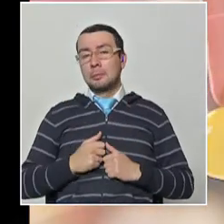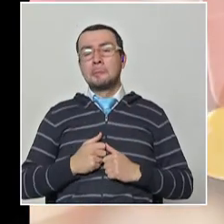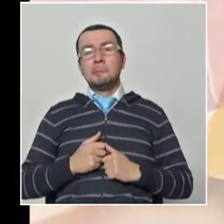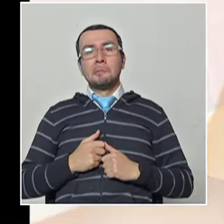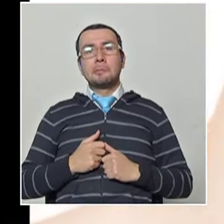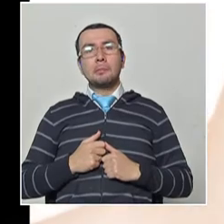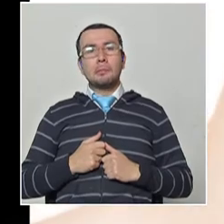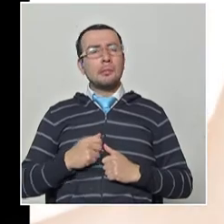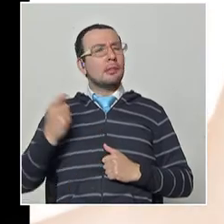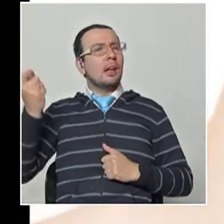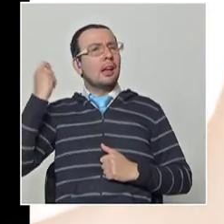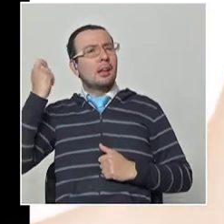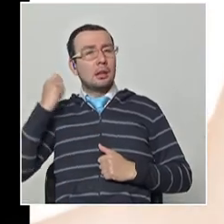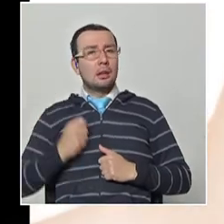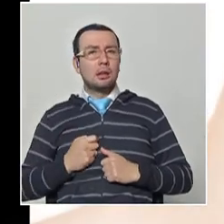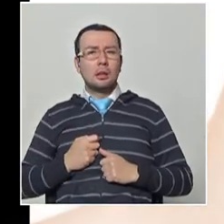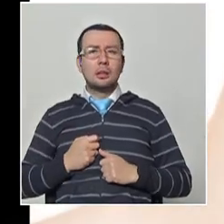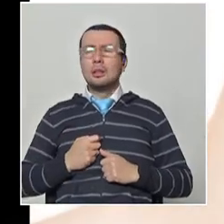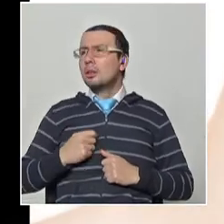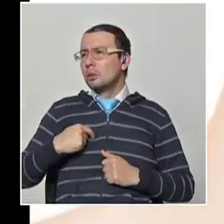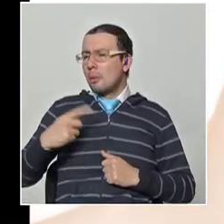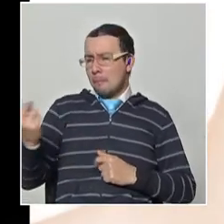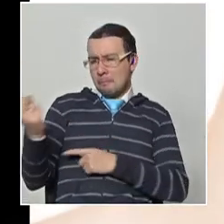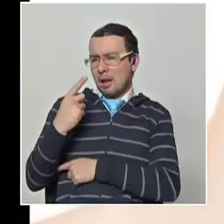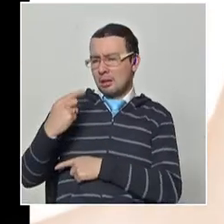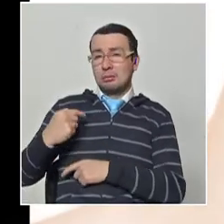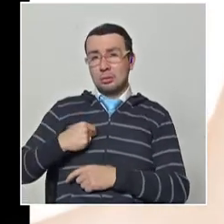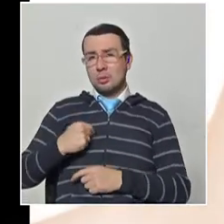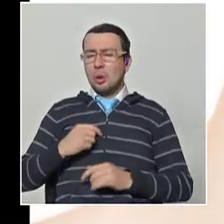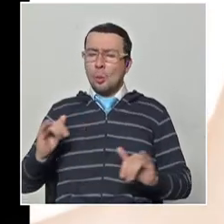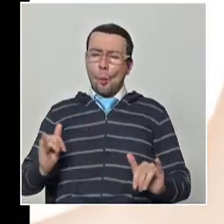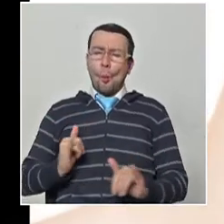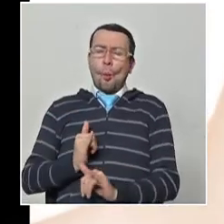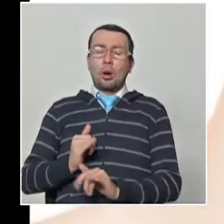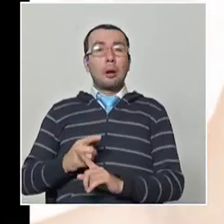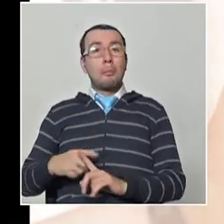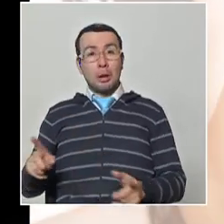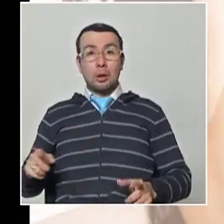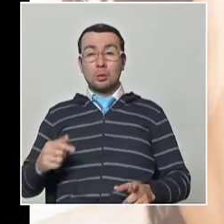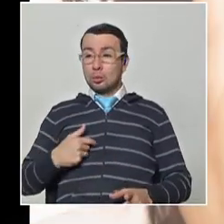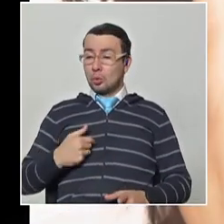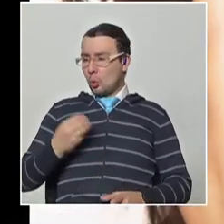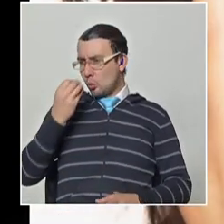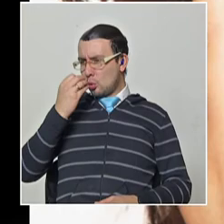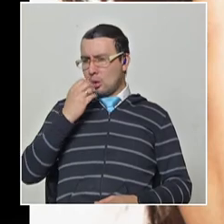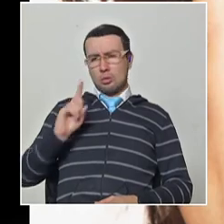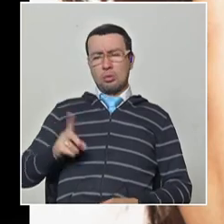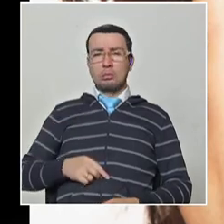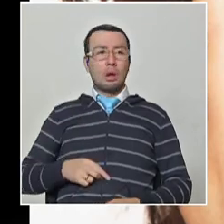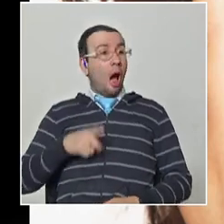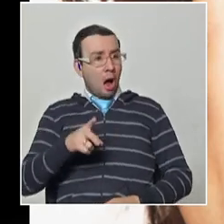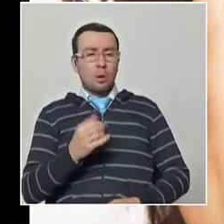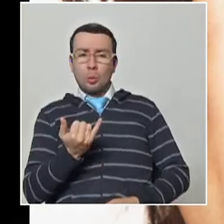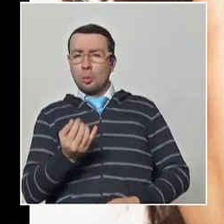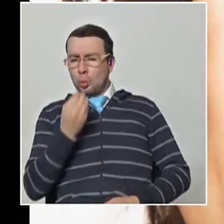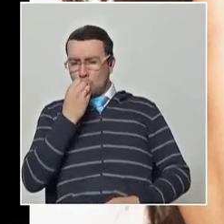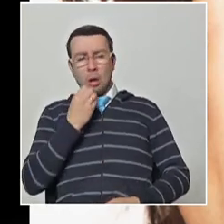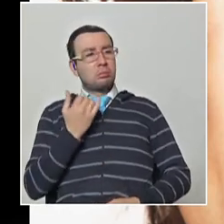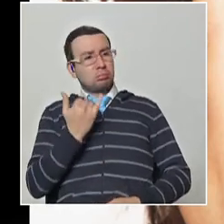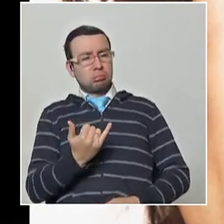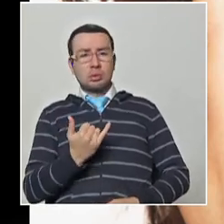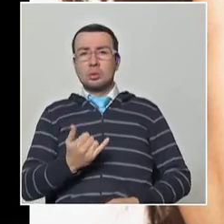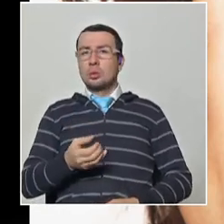como me pasaba en estos días mándeme algo para bajar de peso pero no me vaya a mandar dieta baje de peso comiendo hamburguesas y comiendo